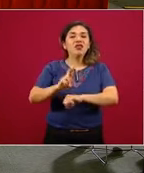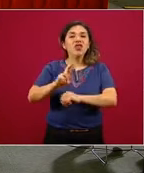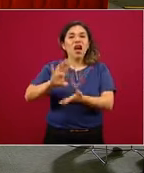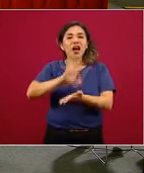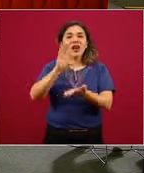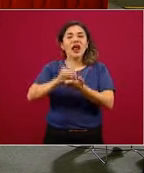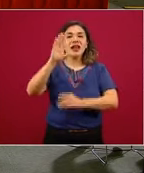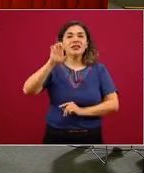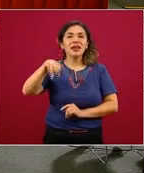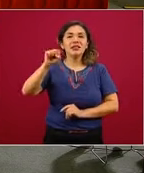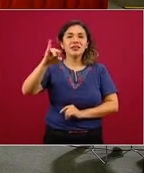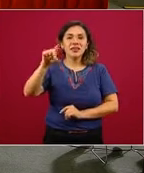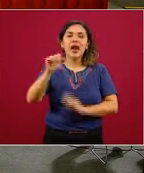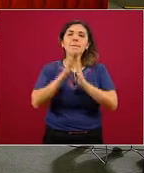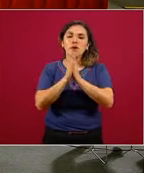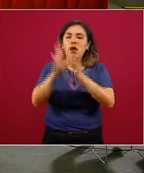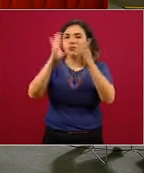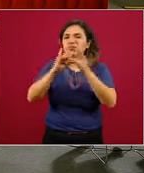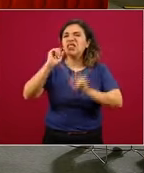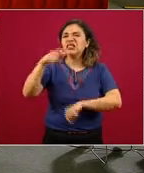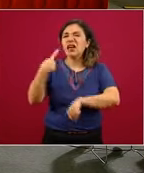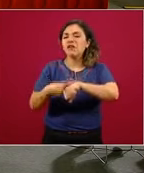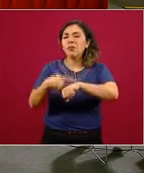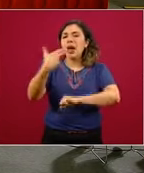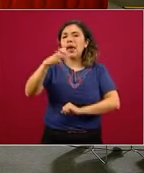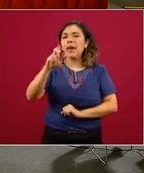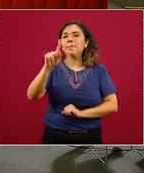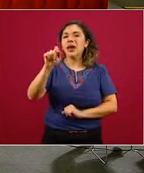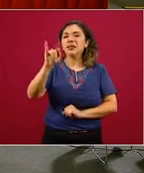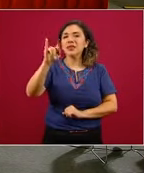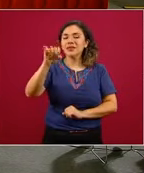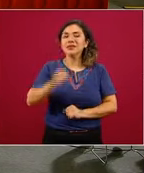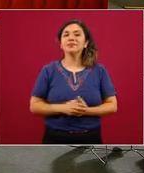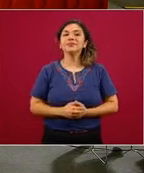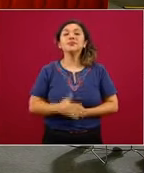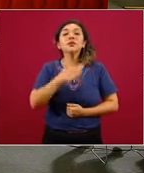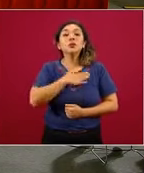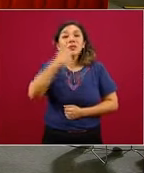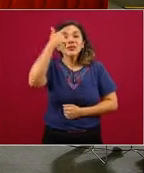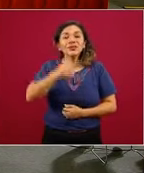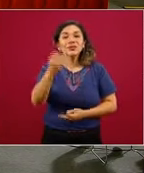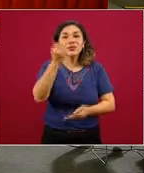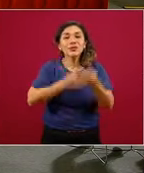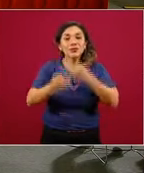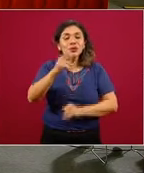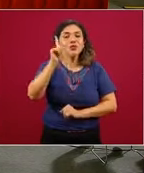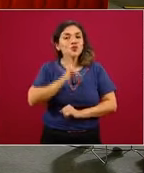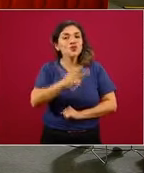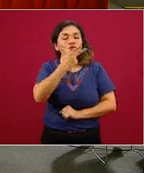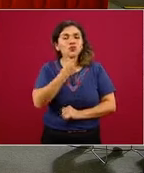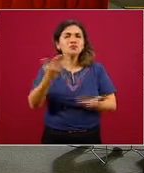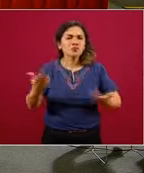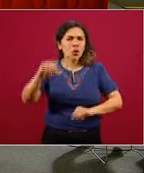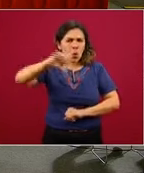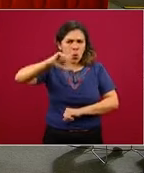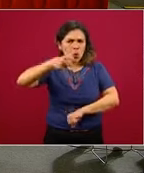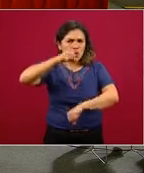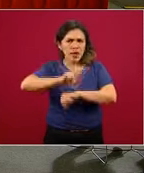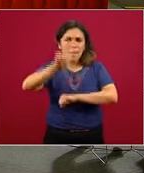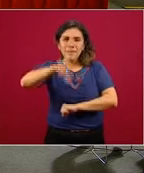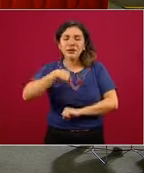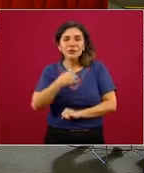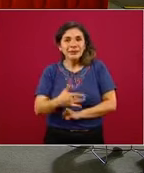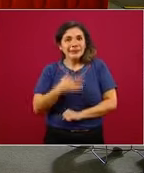de Sencida, si nos comenta sobre la hepatitis. Hola, muy buenas noches a todas y a todos. Realmente el día de hoy estamos